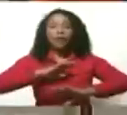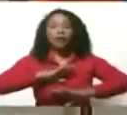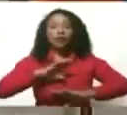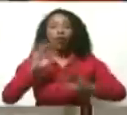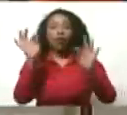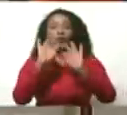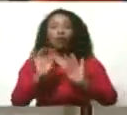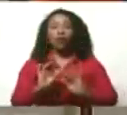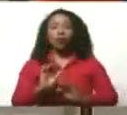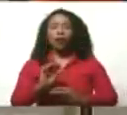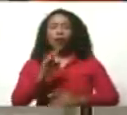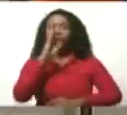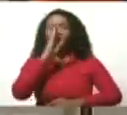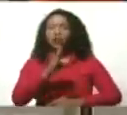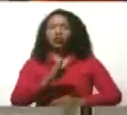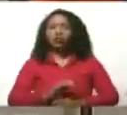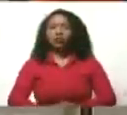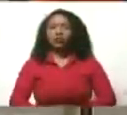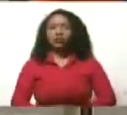manera